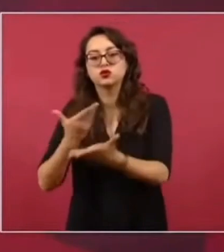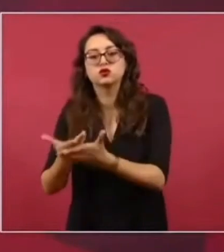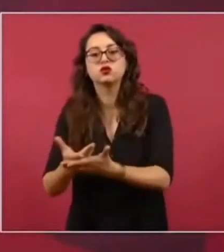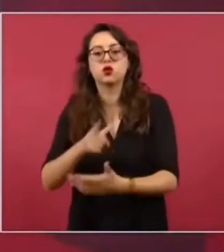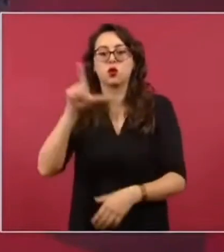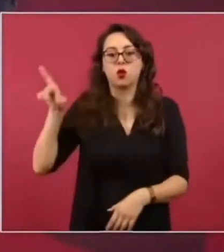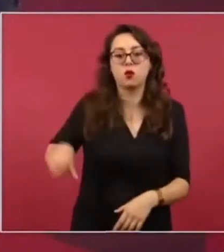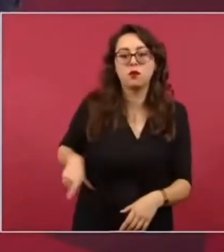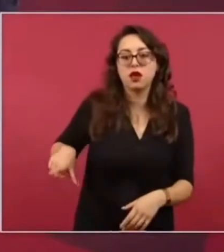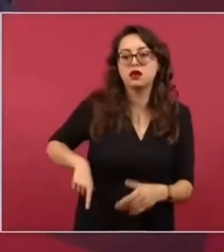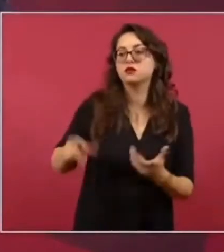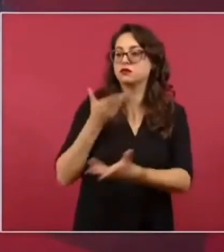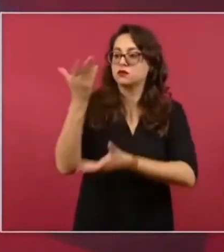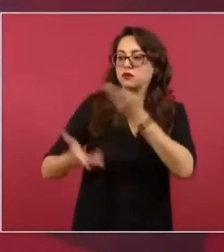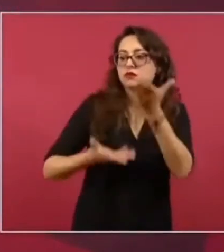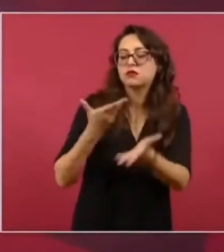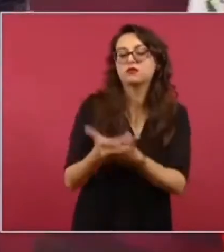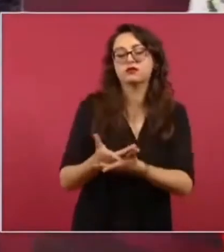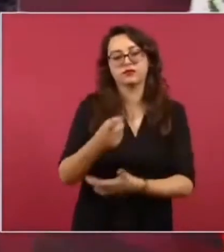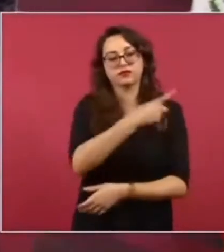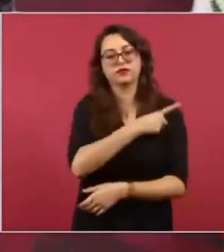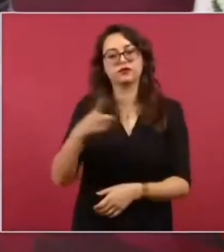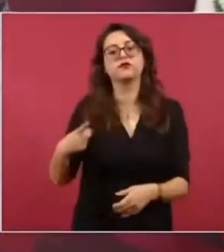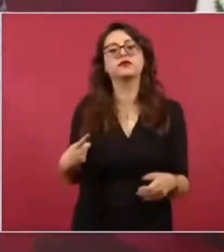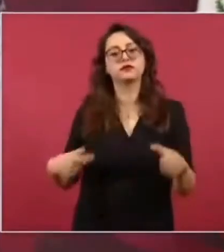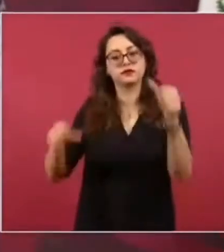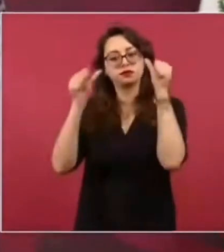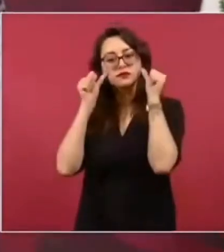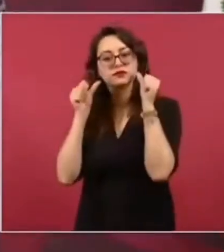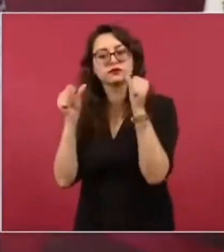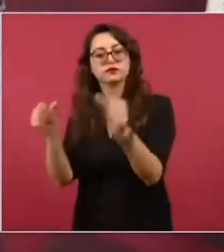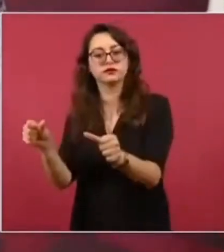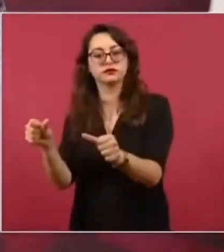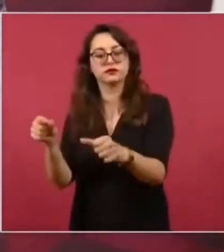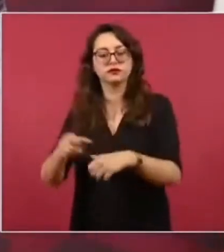maestros y todos los trabajadores al servicio del Estado.